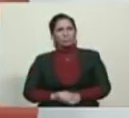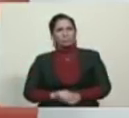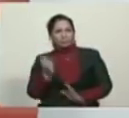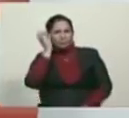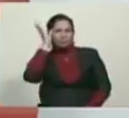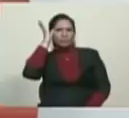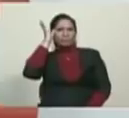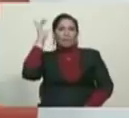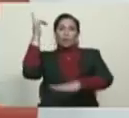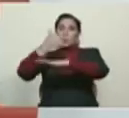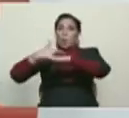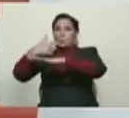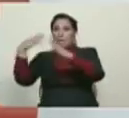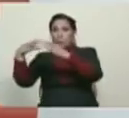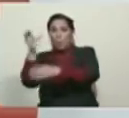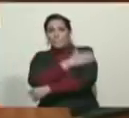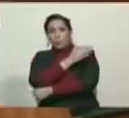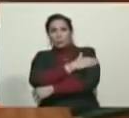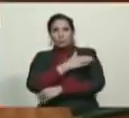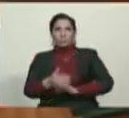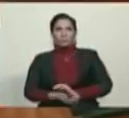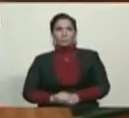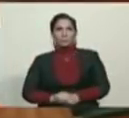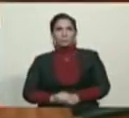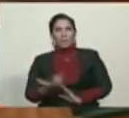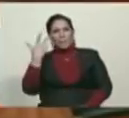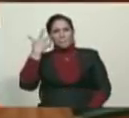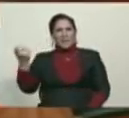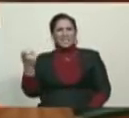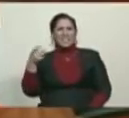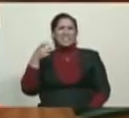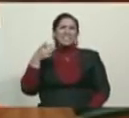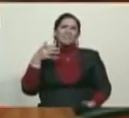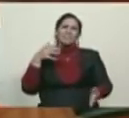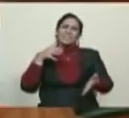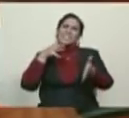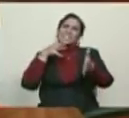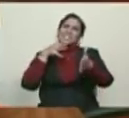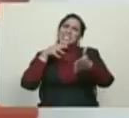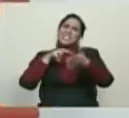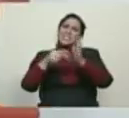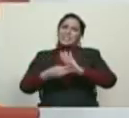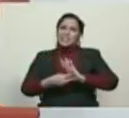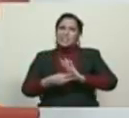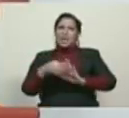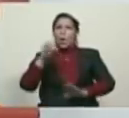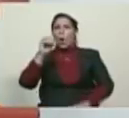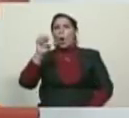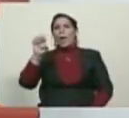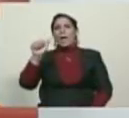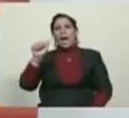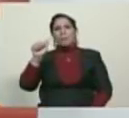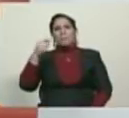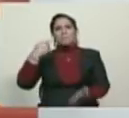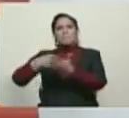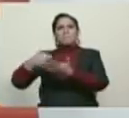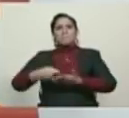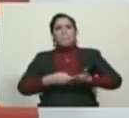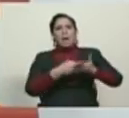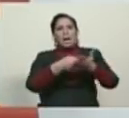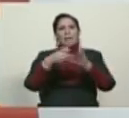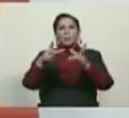De los gobiernos de derecha. ¿Para qué sirve la OEA en este momento? ¿Para pagarle el sueldo a Almagro? Más